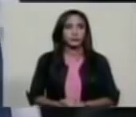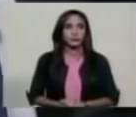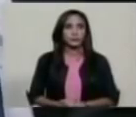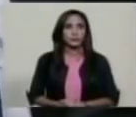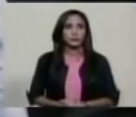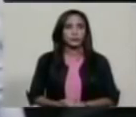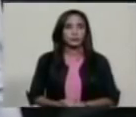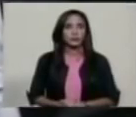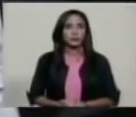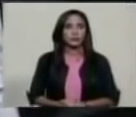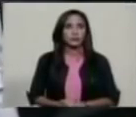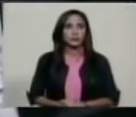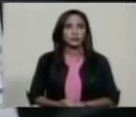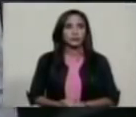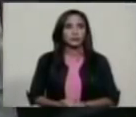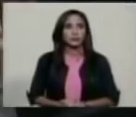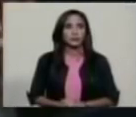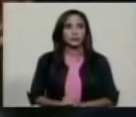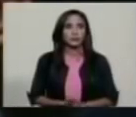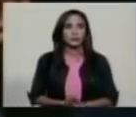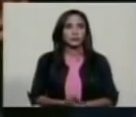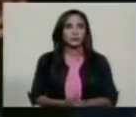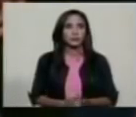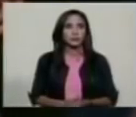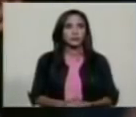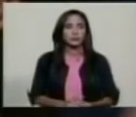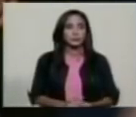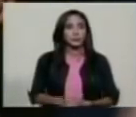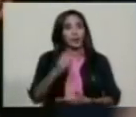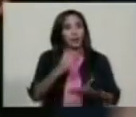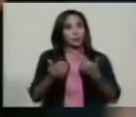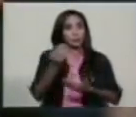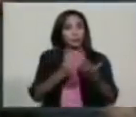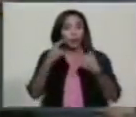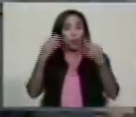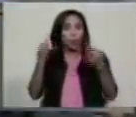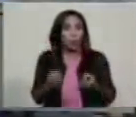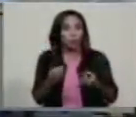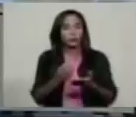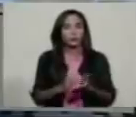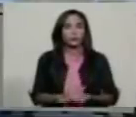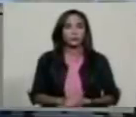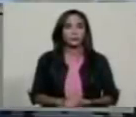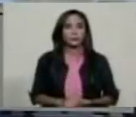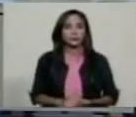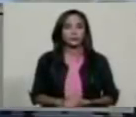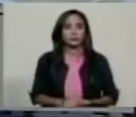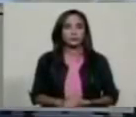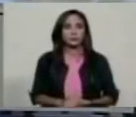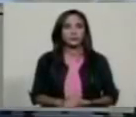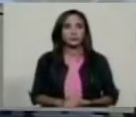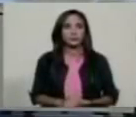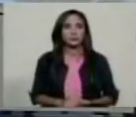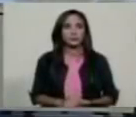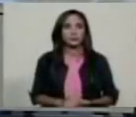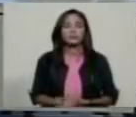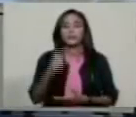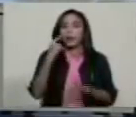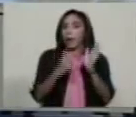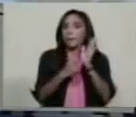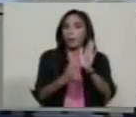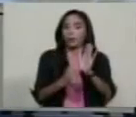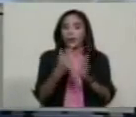local, de fuentes de financiamiento justo. Y Venezuela es ejemplo